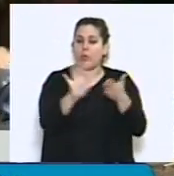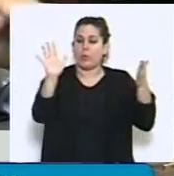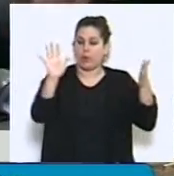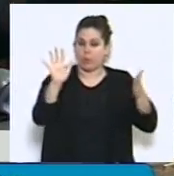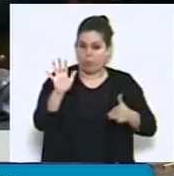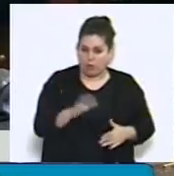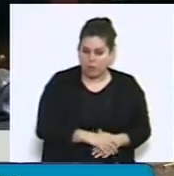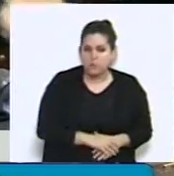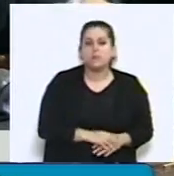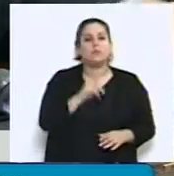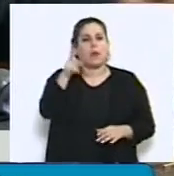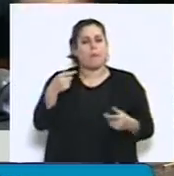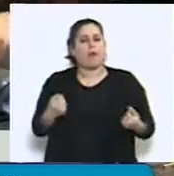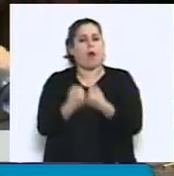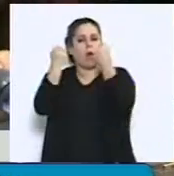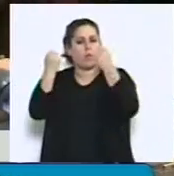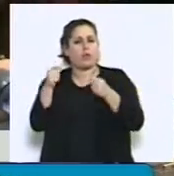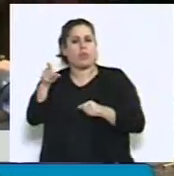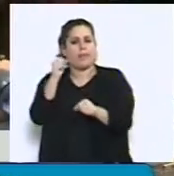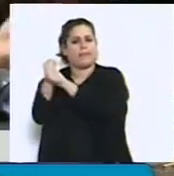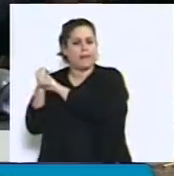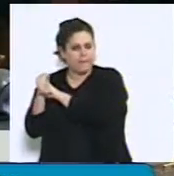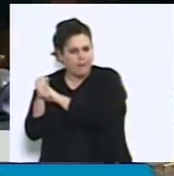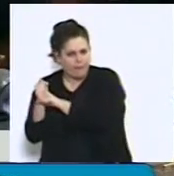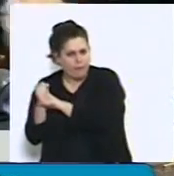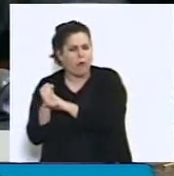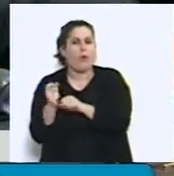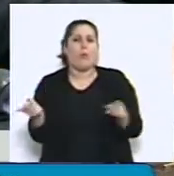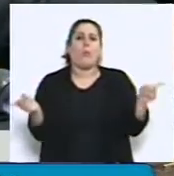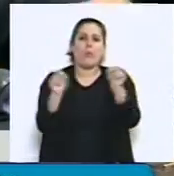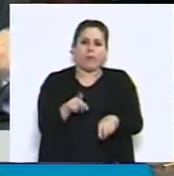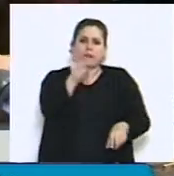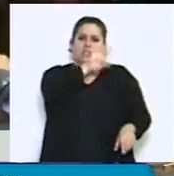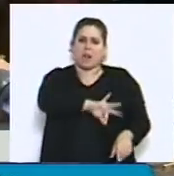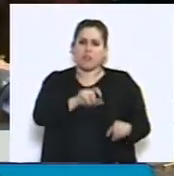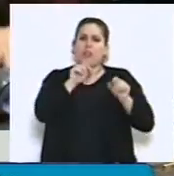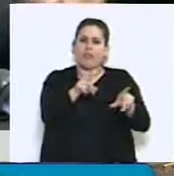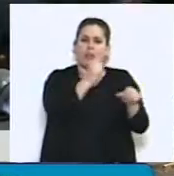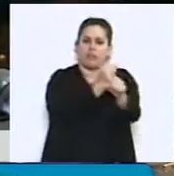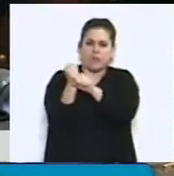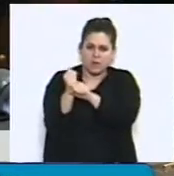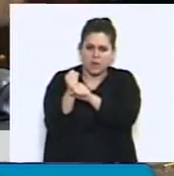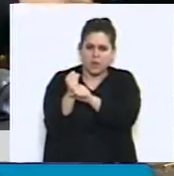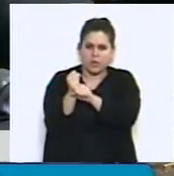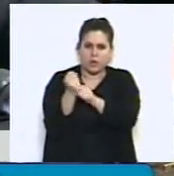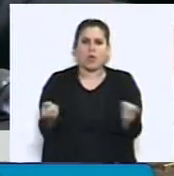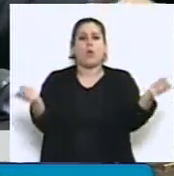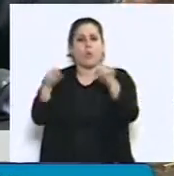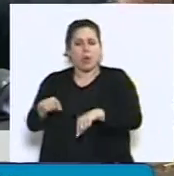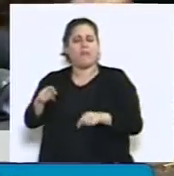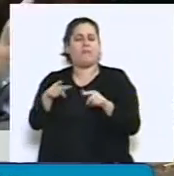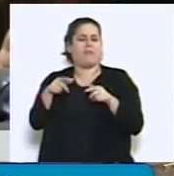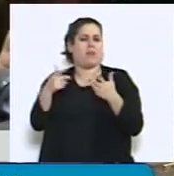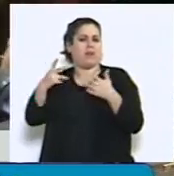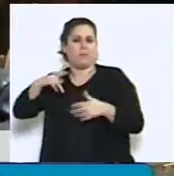desde esta discusión de los convenios colectivos de trabajo, de la recuperación del salario de los trabajadores, de la estatización del sistema